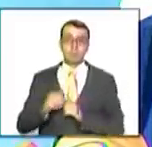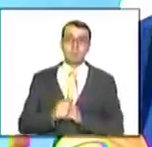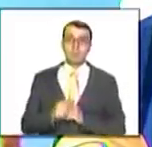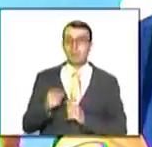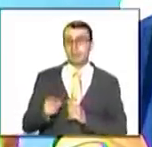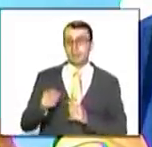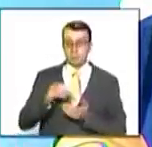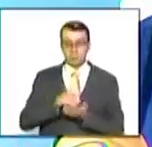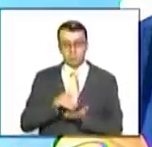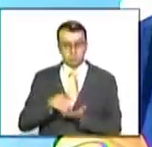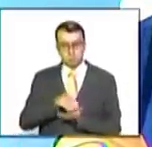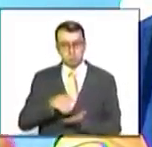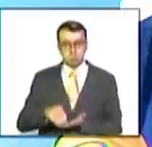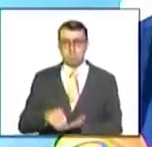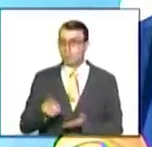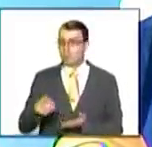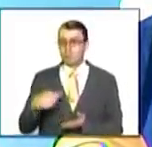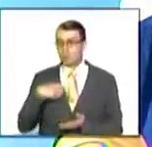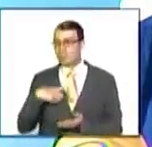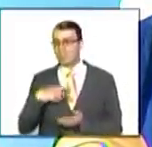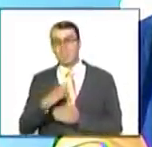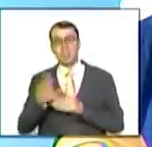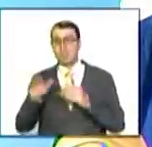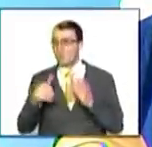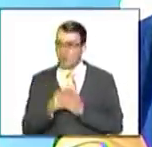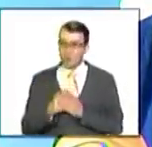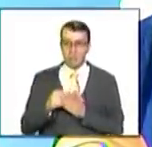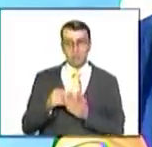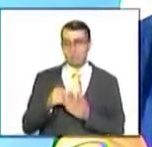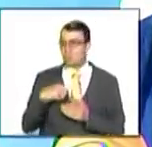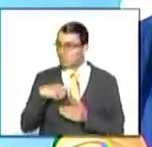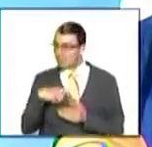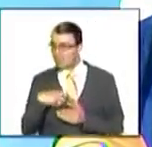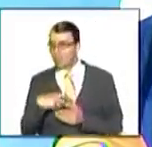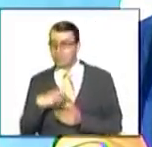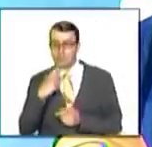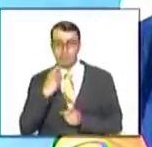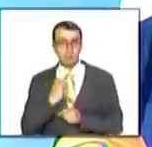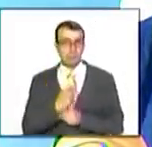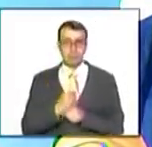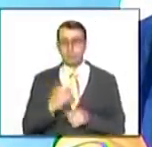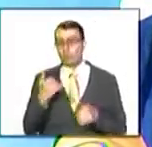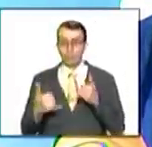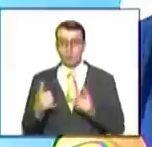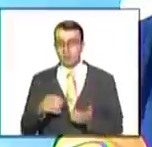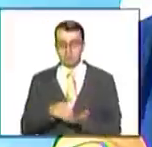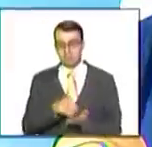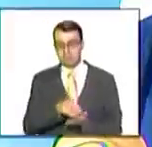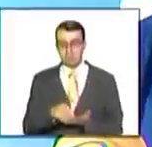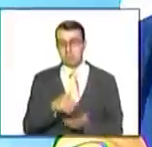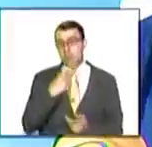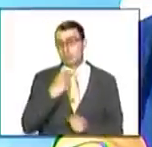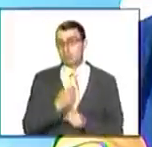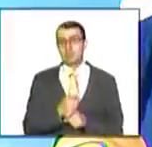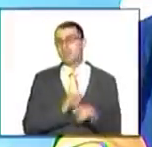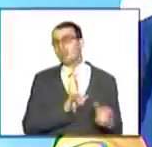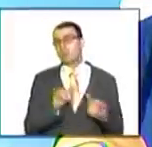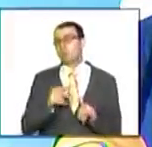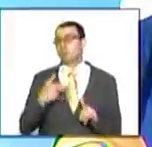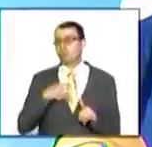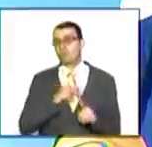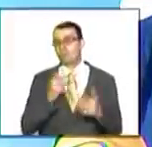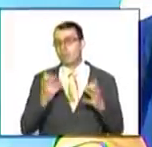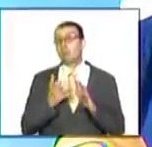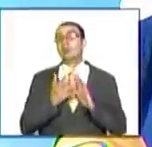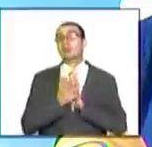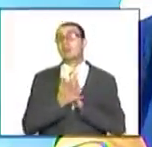fichas, es muy difícil jugar el partido. Entonces, eso es lo que nosotros pretendemos contarles a ustedes,